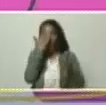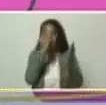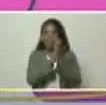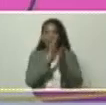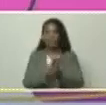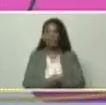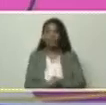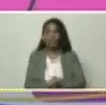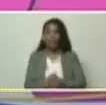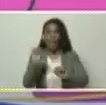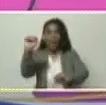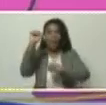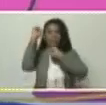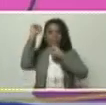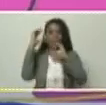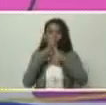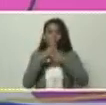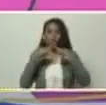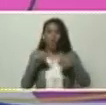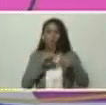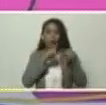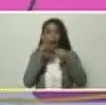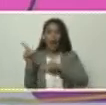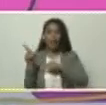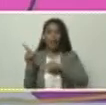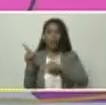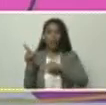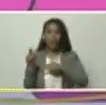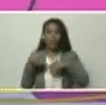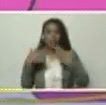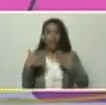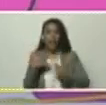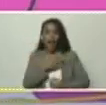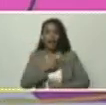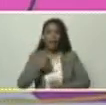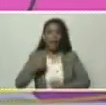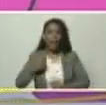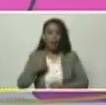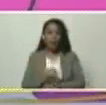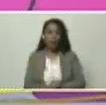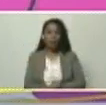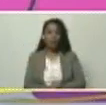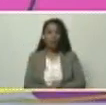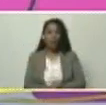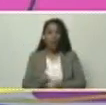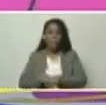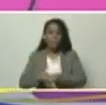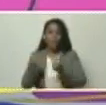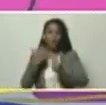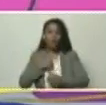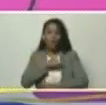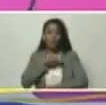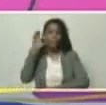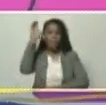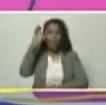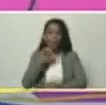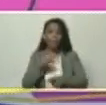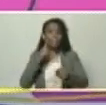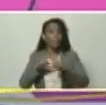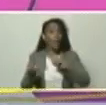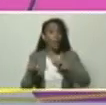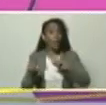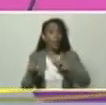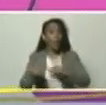y vencer todo aquellos que han pretendido destruir nuestra patria, pero que